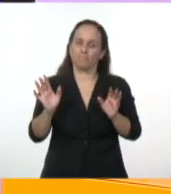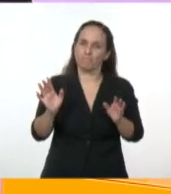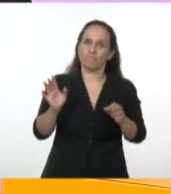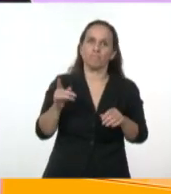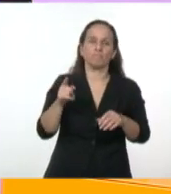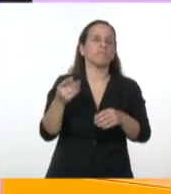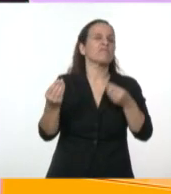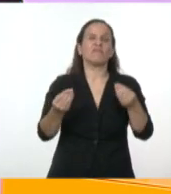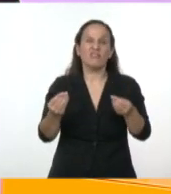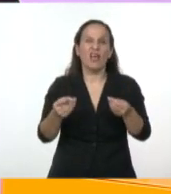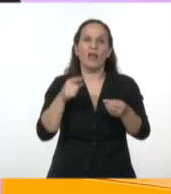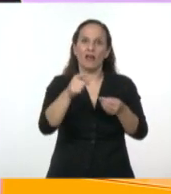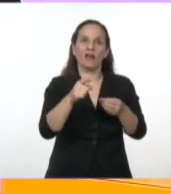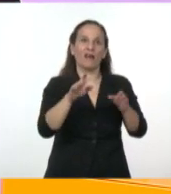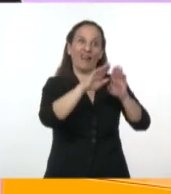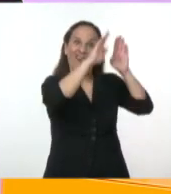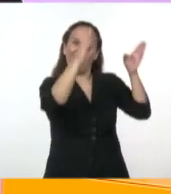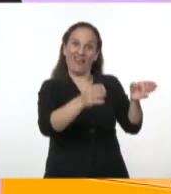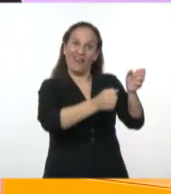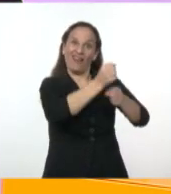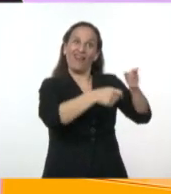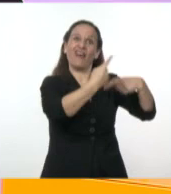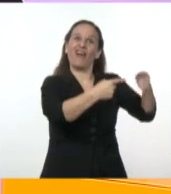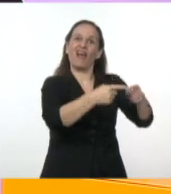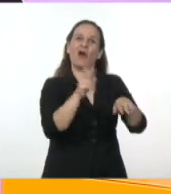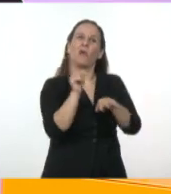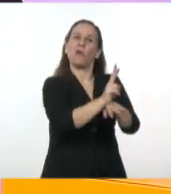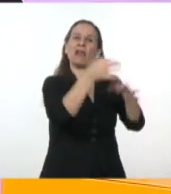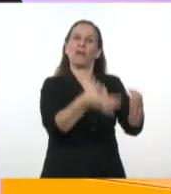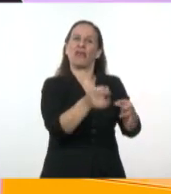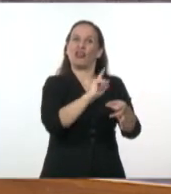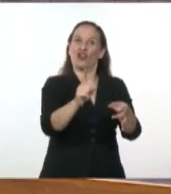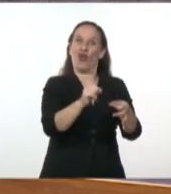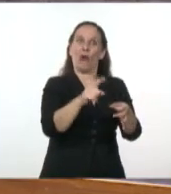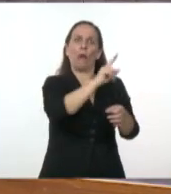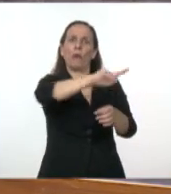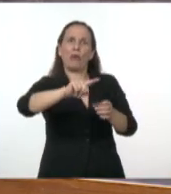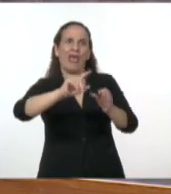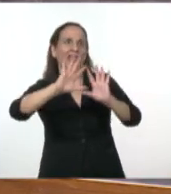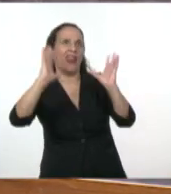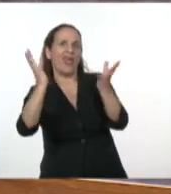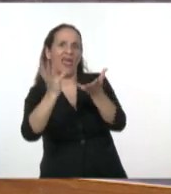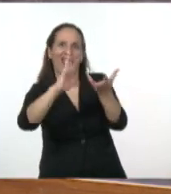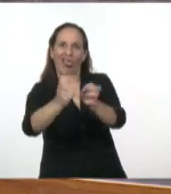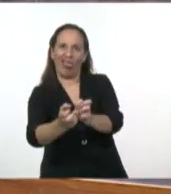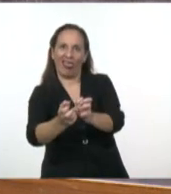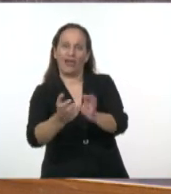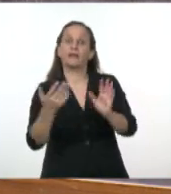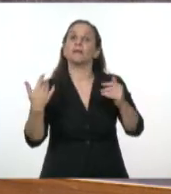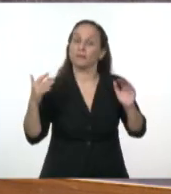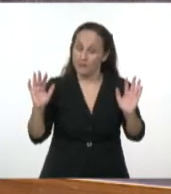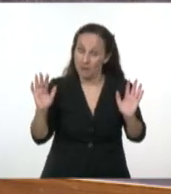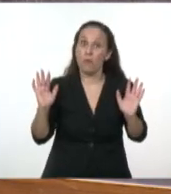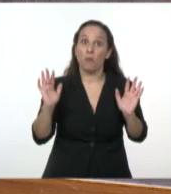está descuidando la planta de reciclaje y eso está afectando el medio ambiente. Muy bien. Pensemos que la tesis puede estar directamente